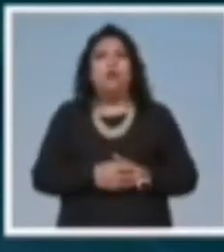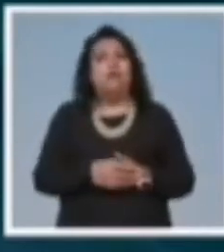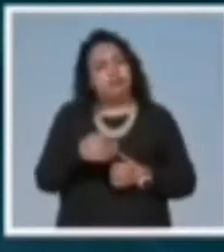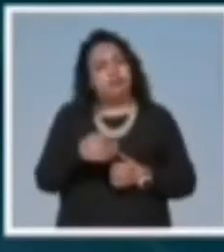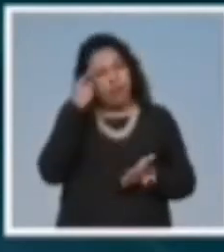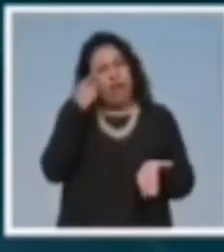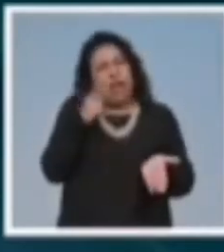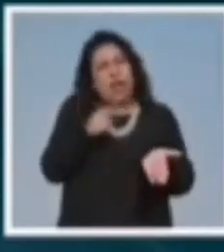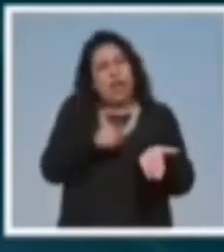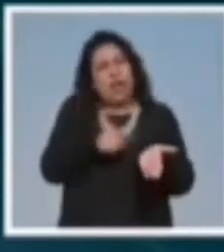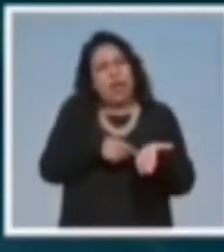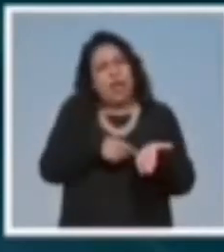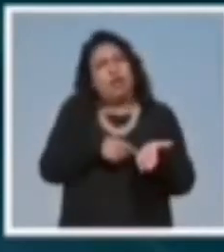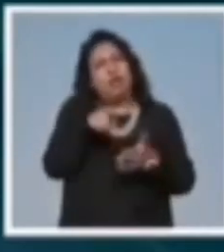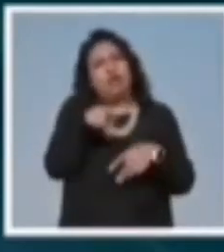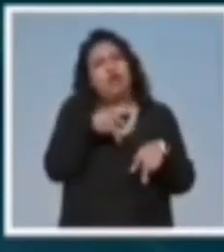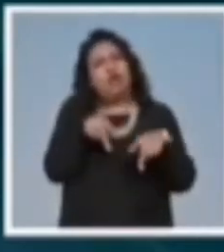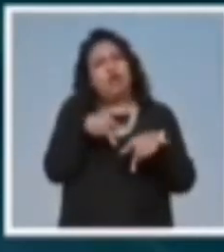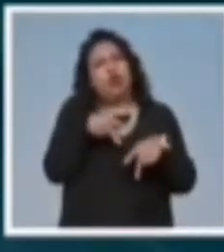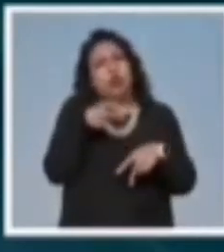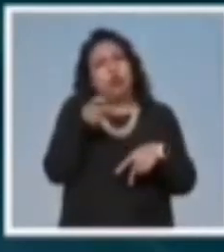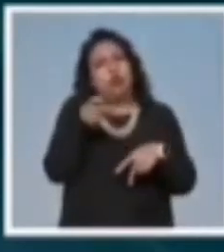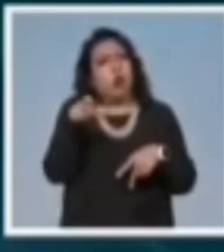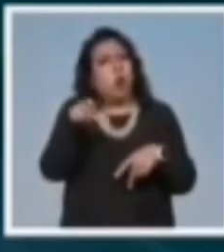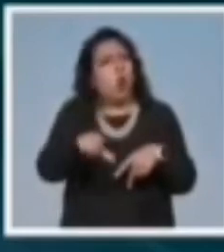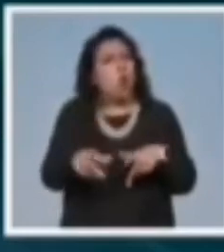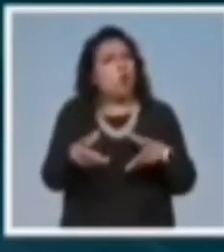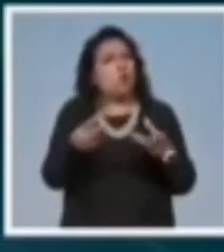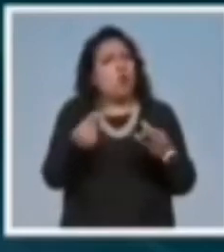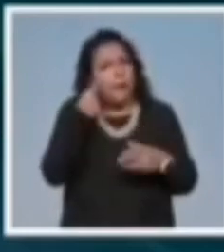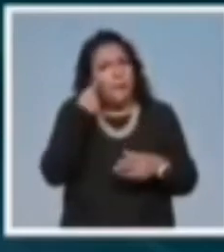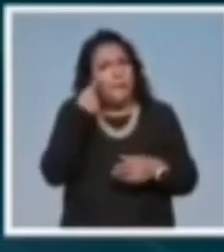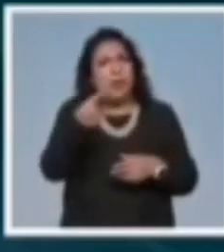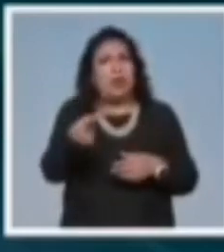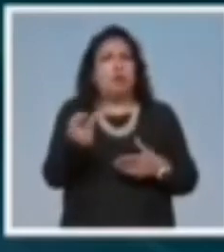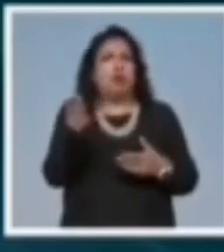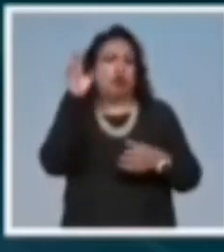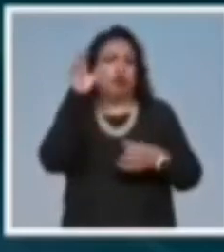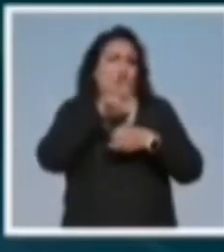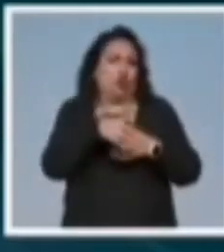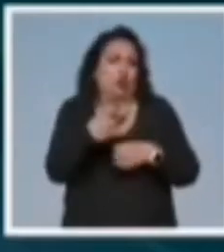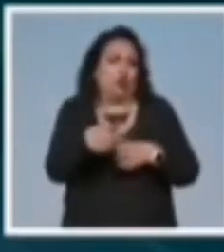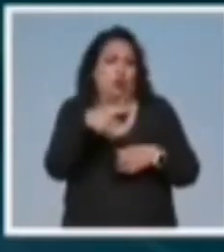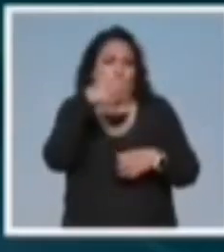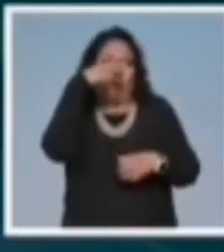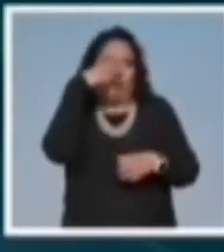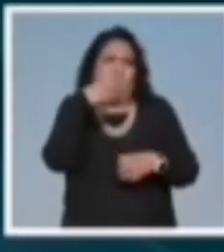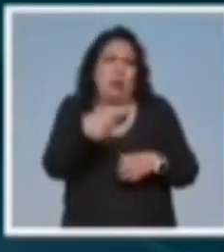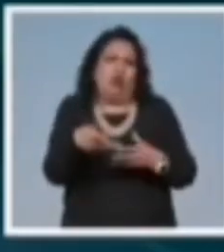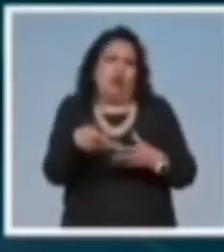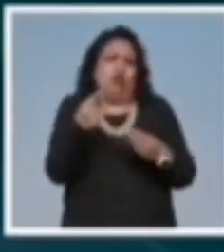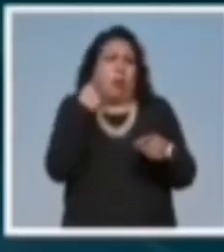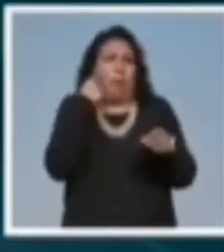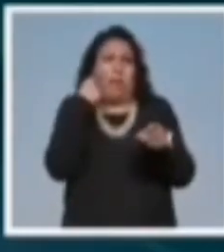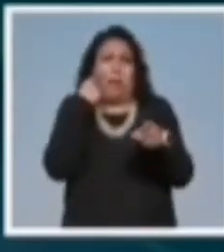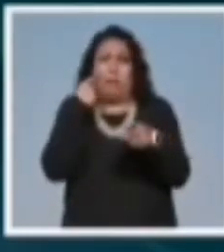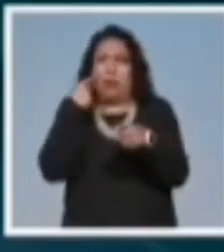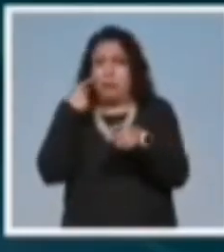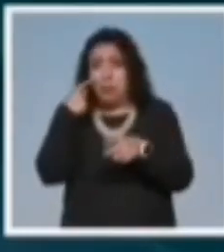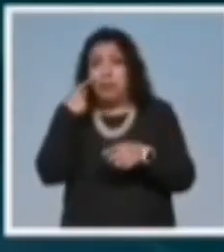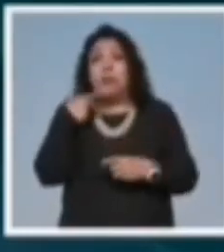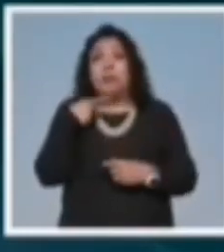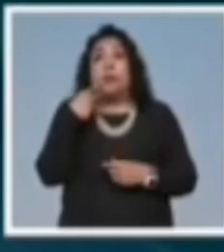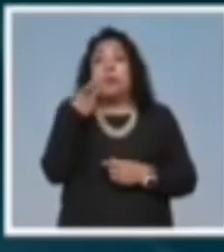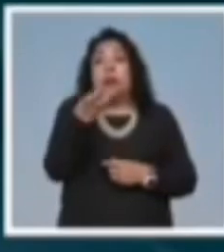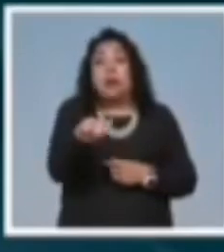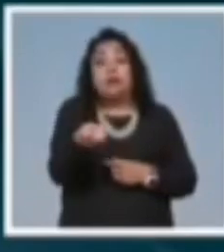creo que el fútbol es algo muy presente en nuestra cultura, en la cultura mexicana, que ha